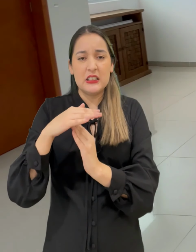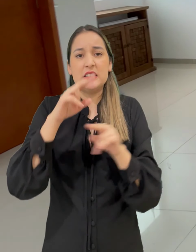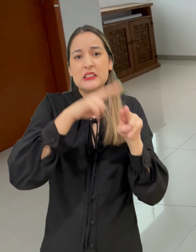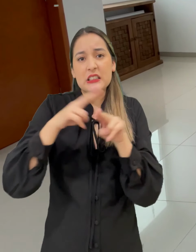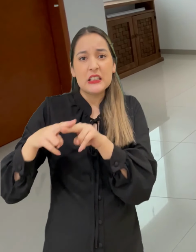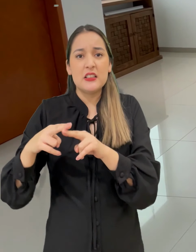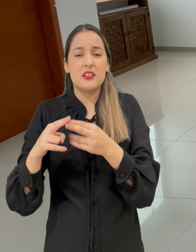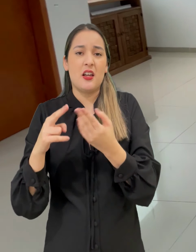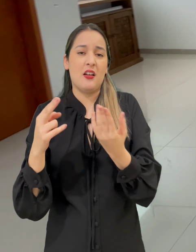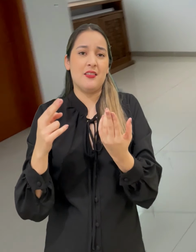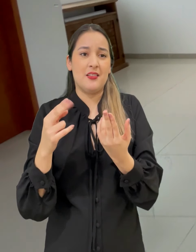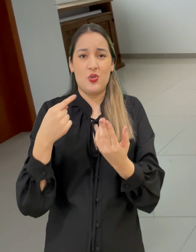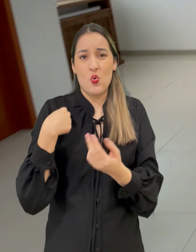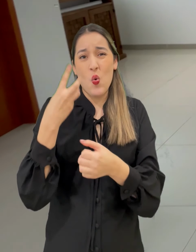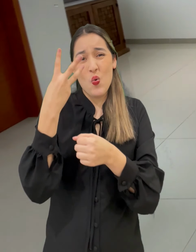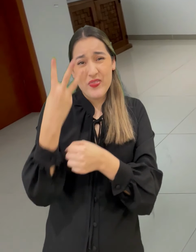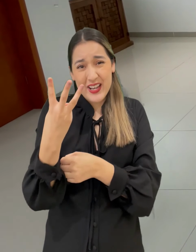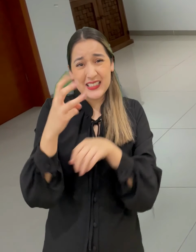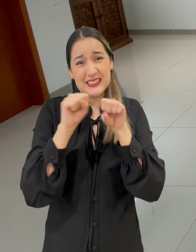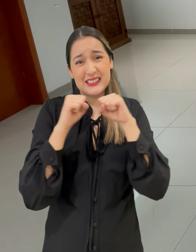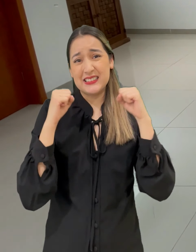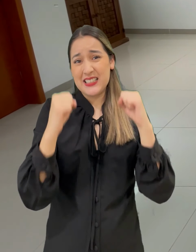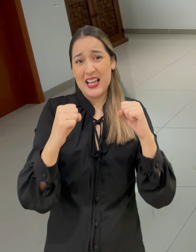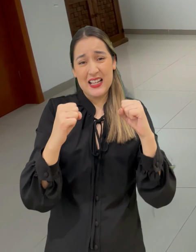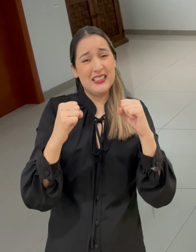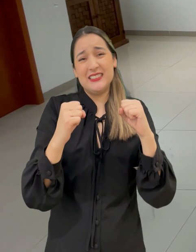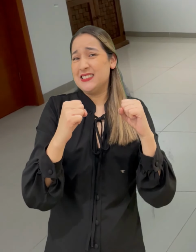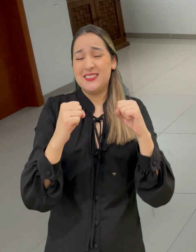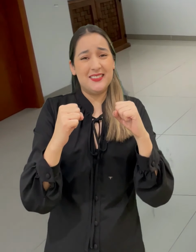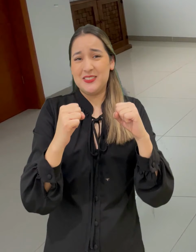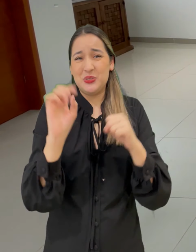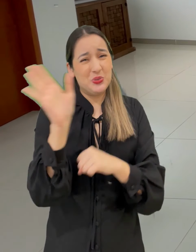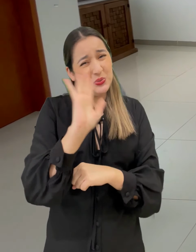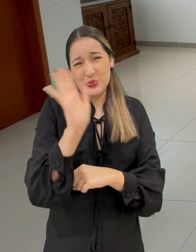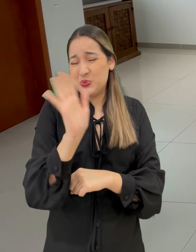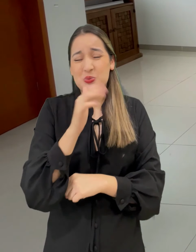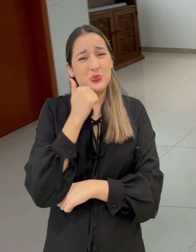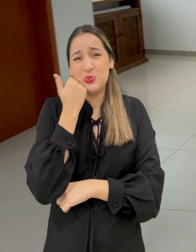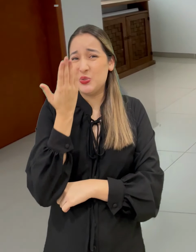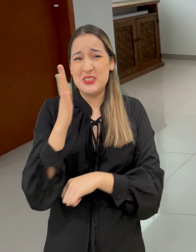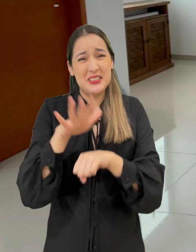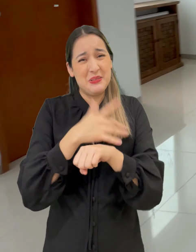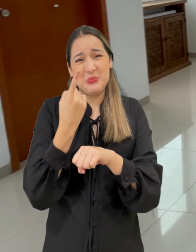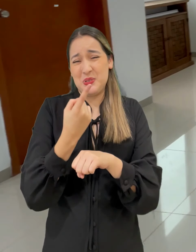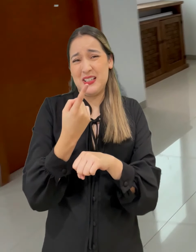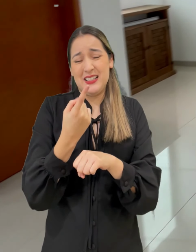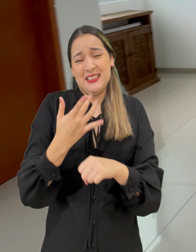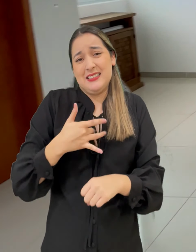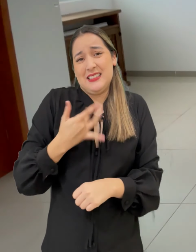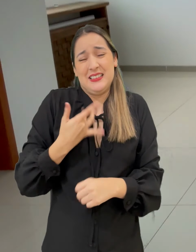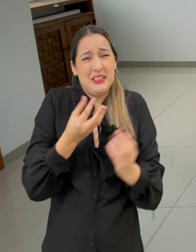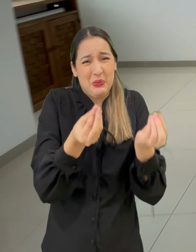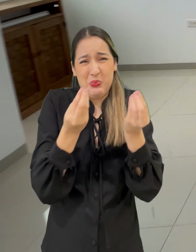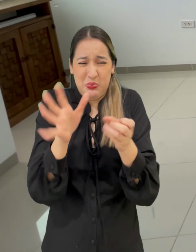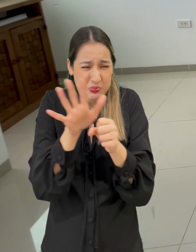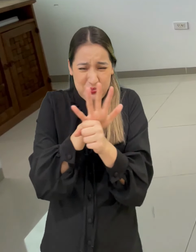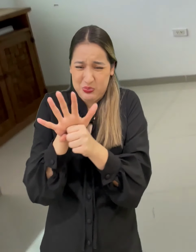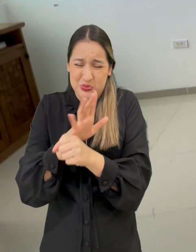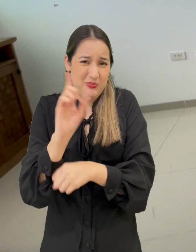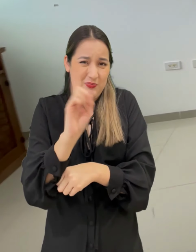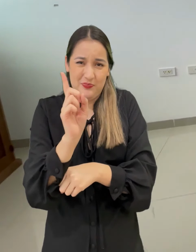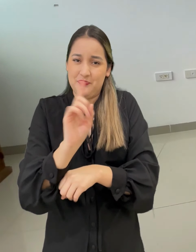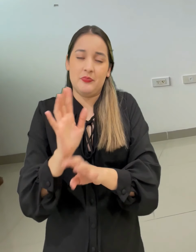así no quise que hubiera un tercer sillón porque sentía que iba a quedar muy amontonado pero bueno ya está la sala